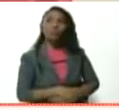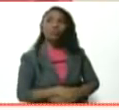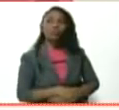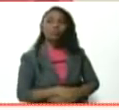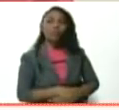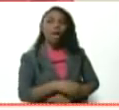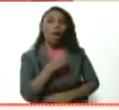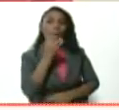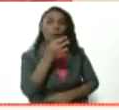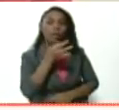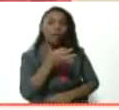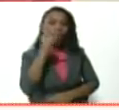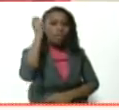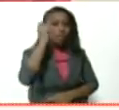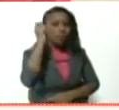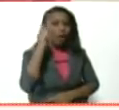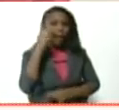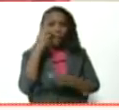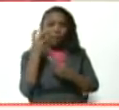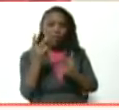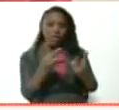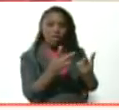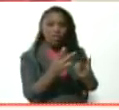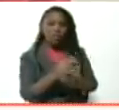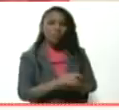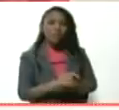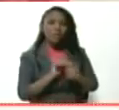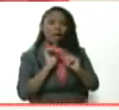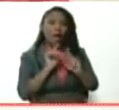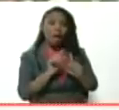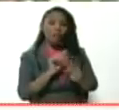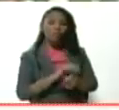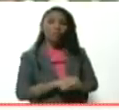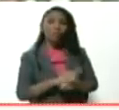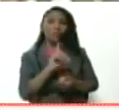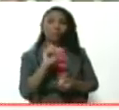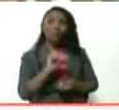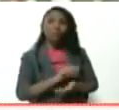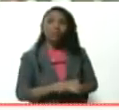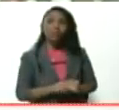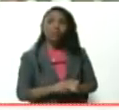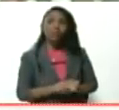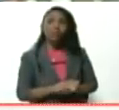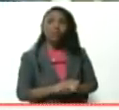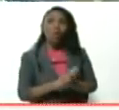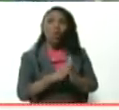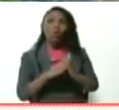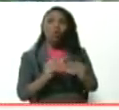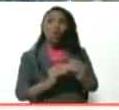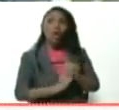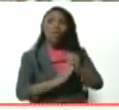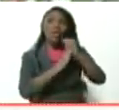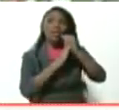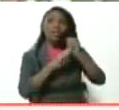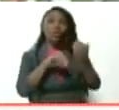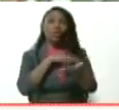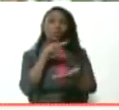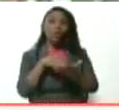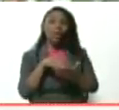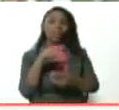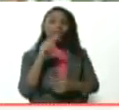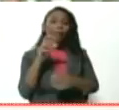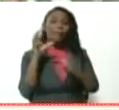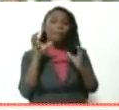Buenas tardes, diputado. Bienvenido y con ello también toda la dirección nacional del partido. Diputado,